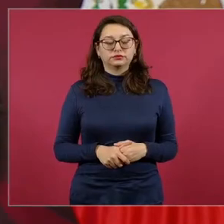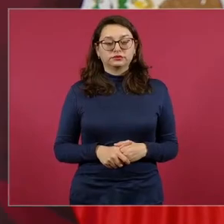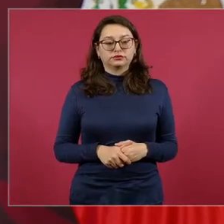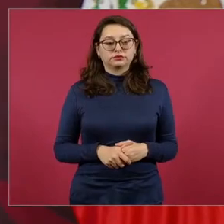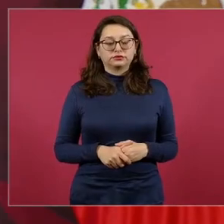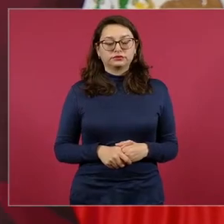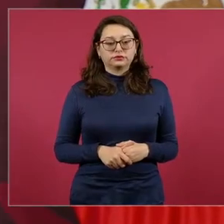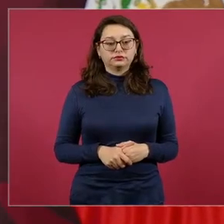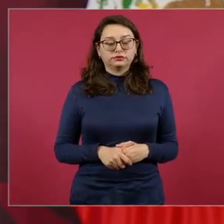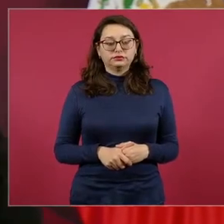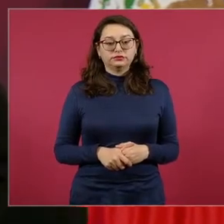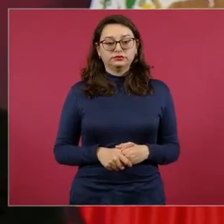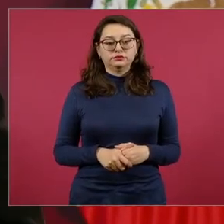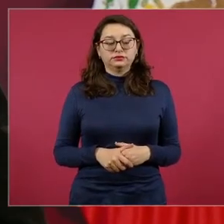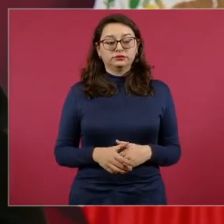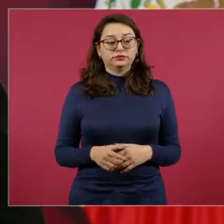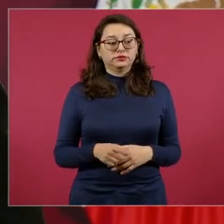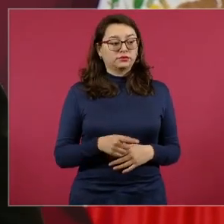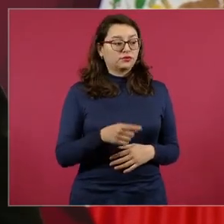Olegario,